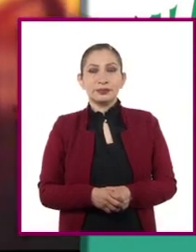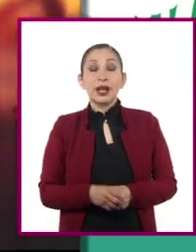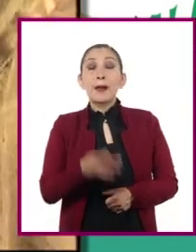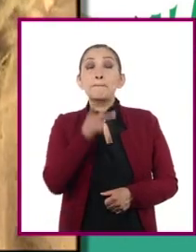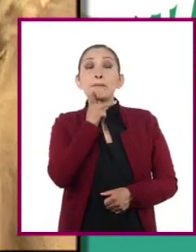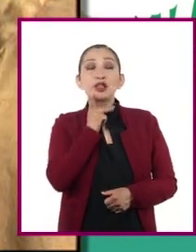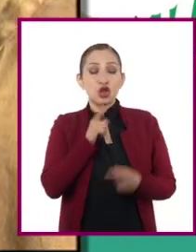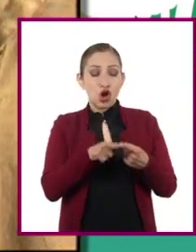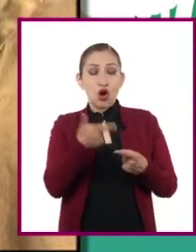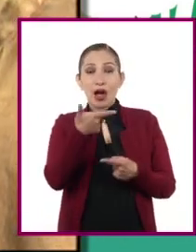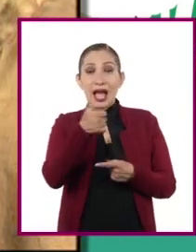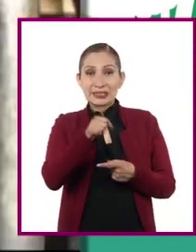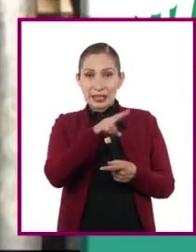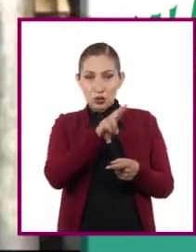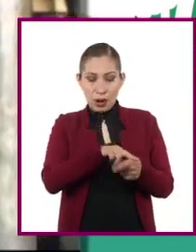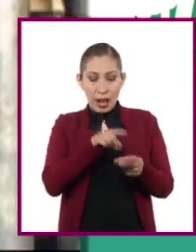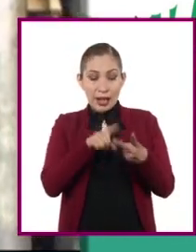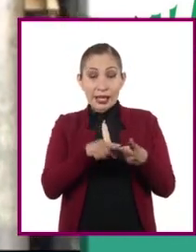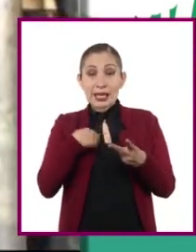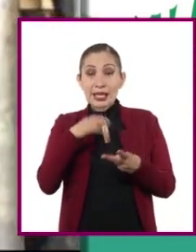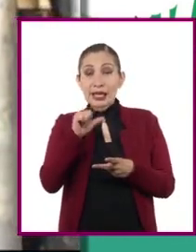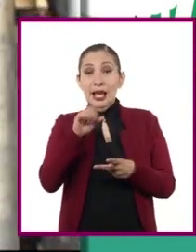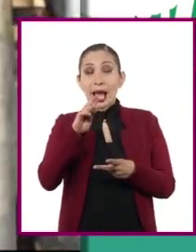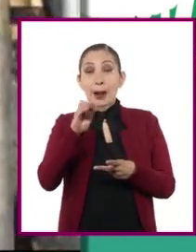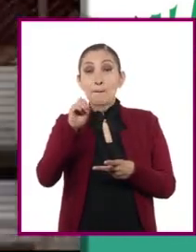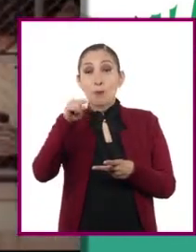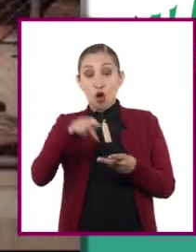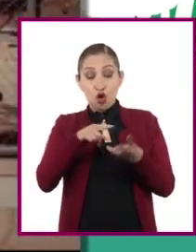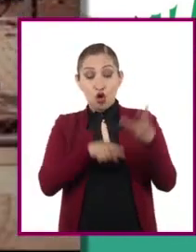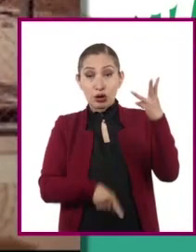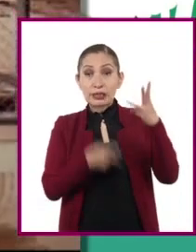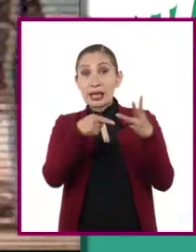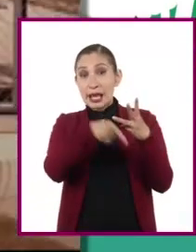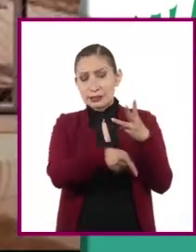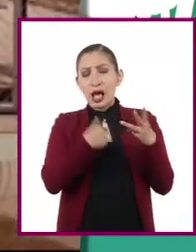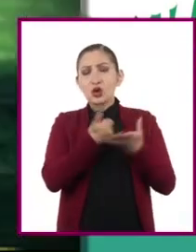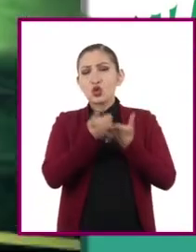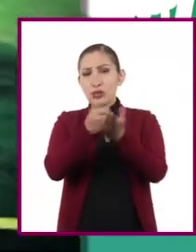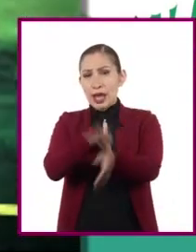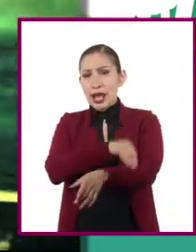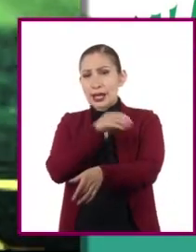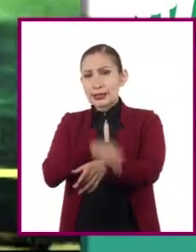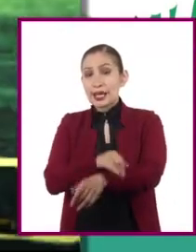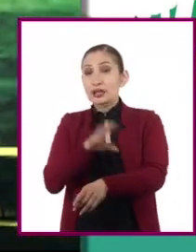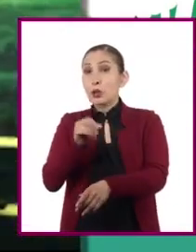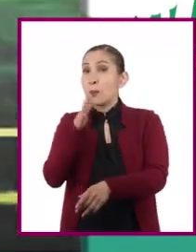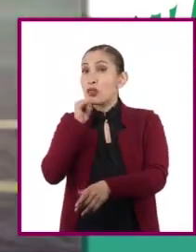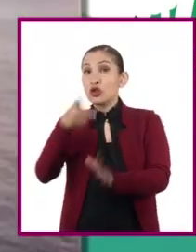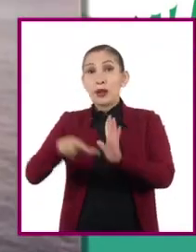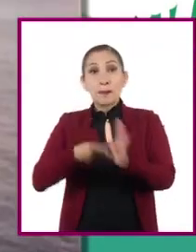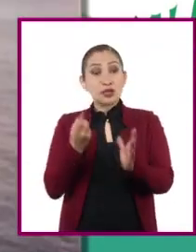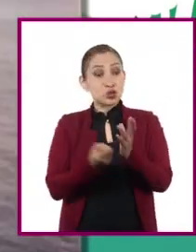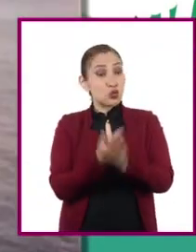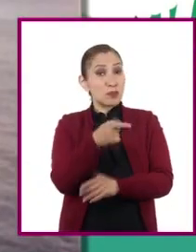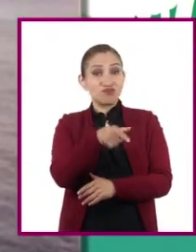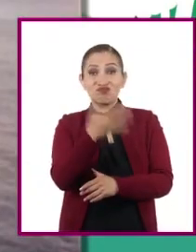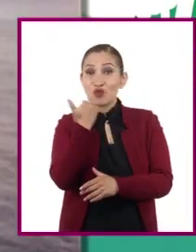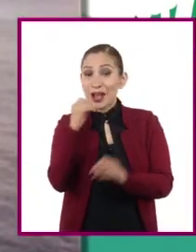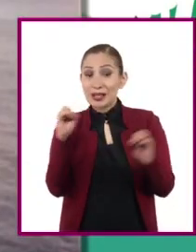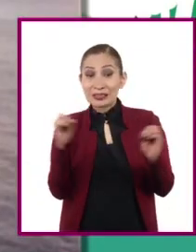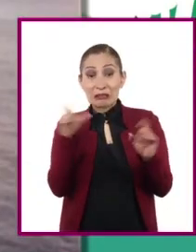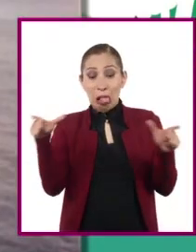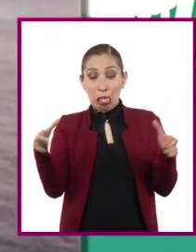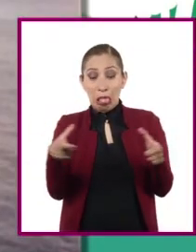El petróleo, el gas natural y el carbón, entre otros, son recursos energéticos no renovables.